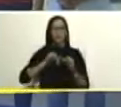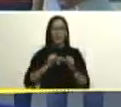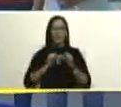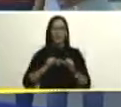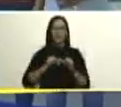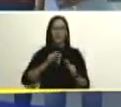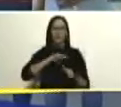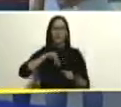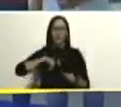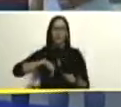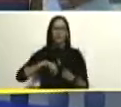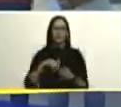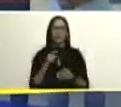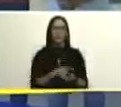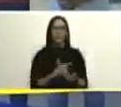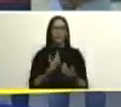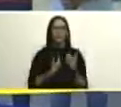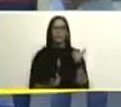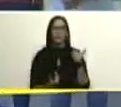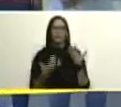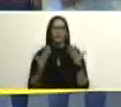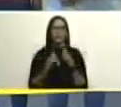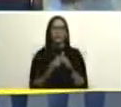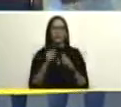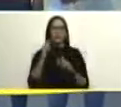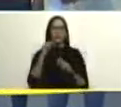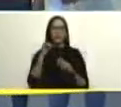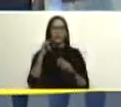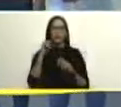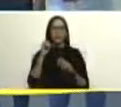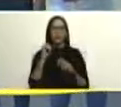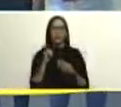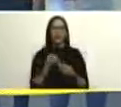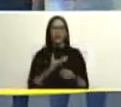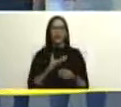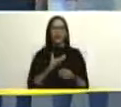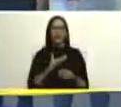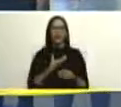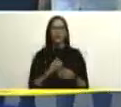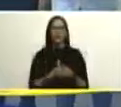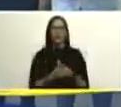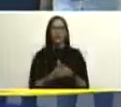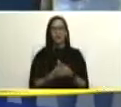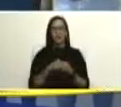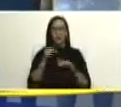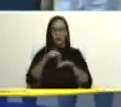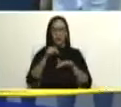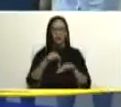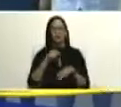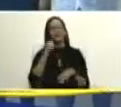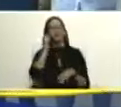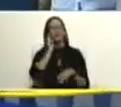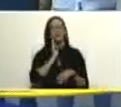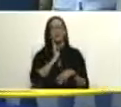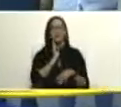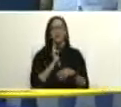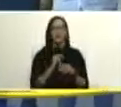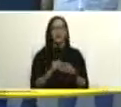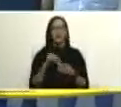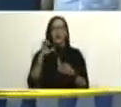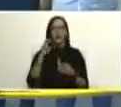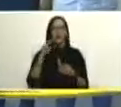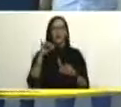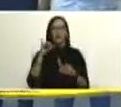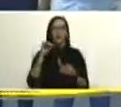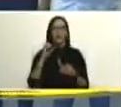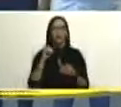nuestro. Hermano presidente, me acompaña Tito Viedo, alcalde de Caroní, Enio Flores, el